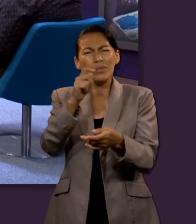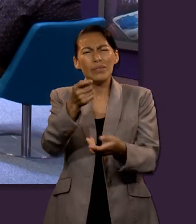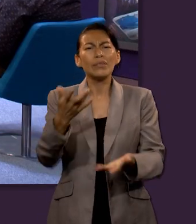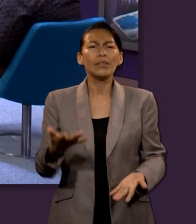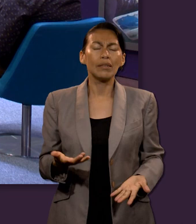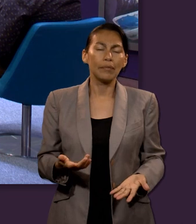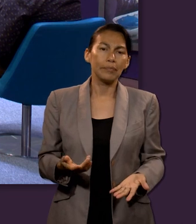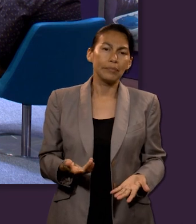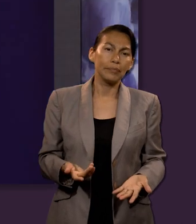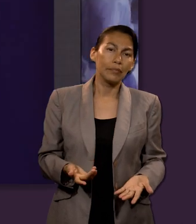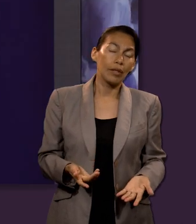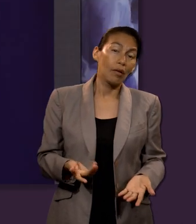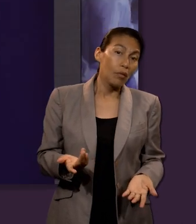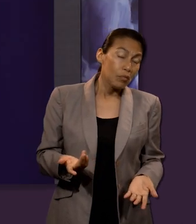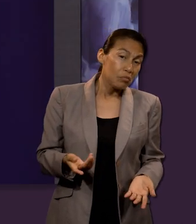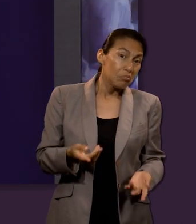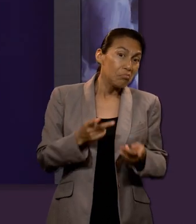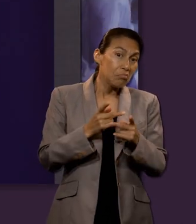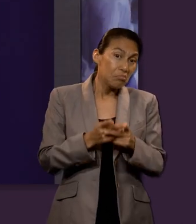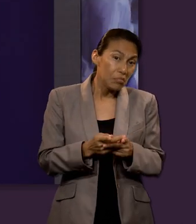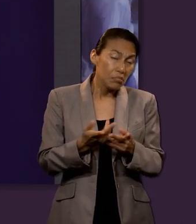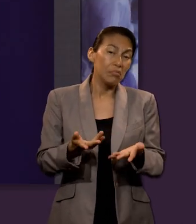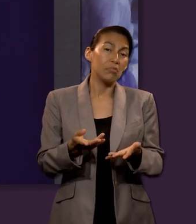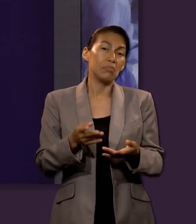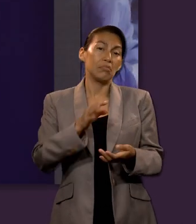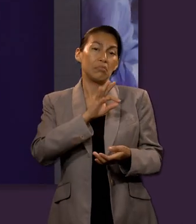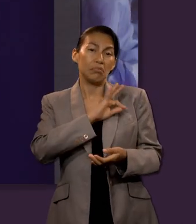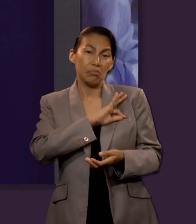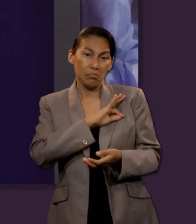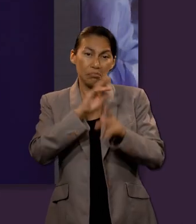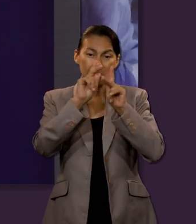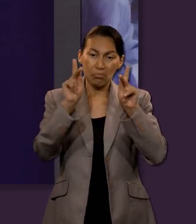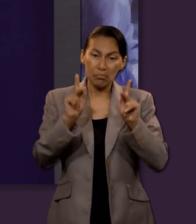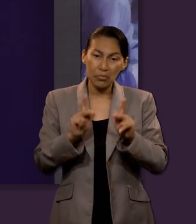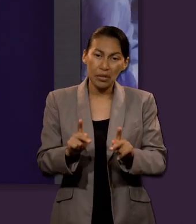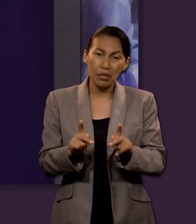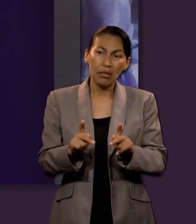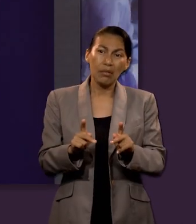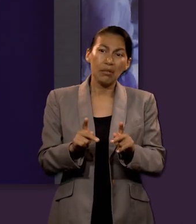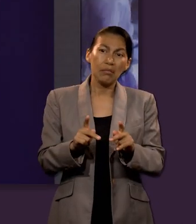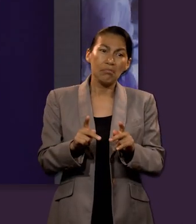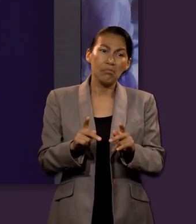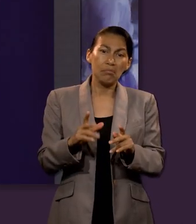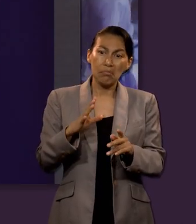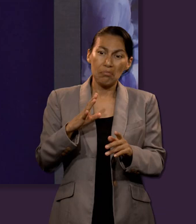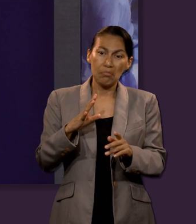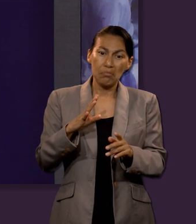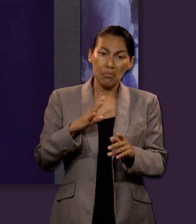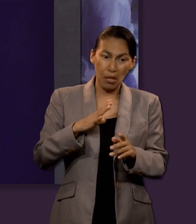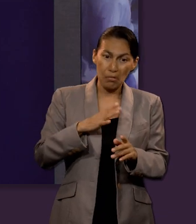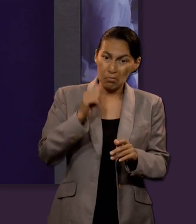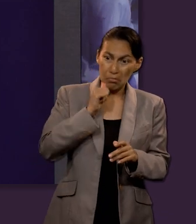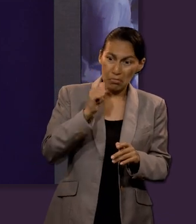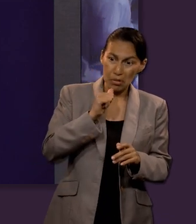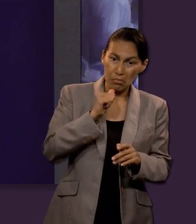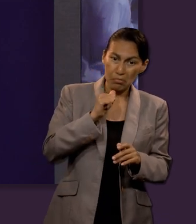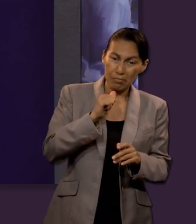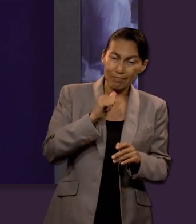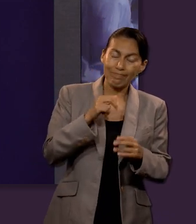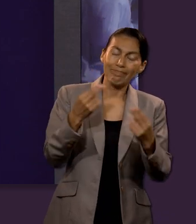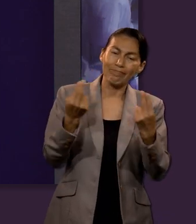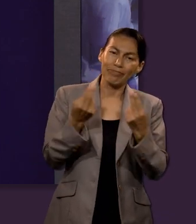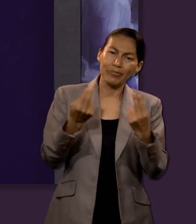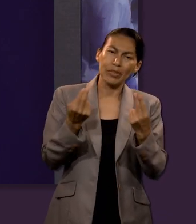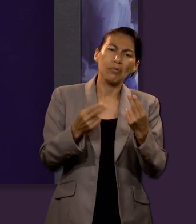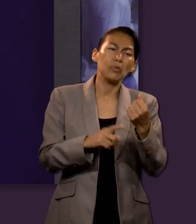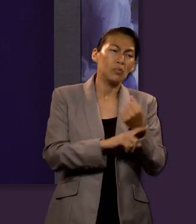no puede haber paz ni esperanza ni fidelidad ni fe si no pasamos por alguna tribulación y muchas veces conectando